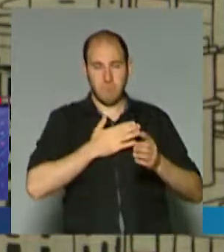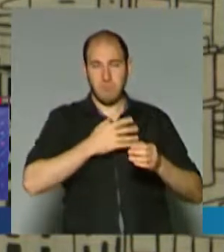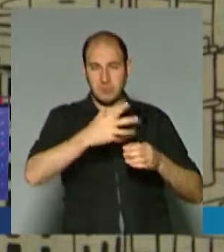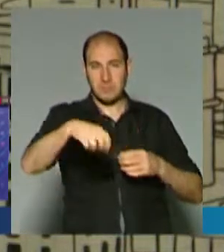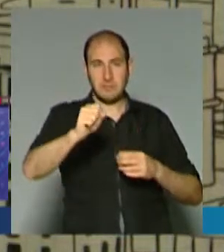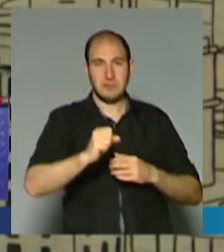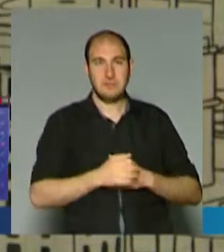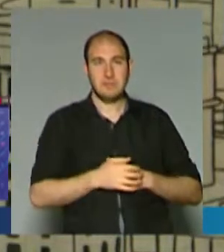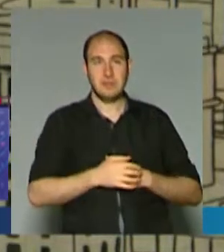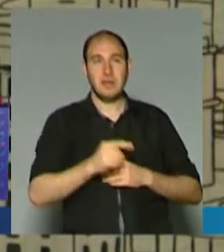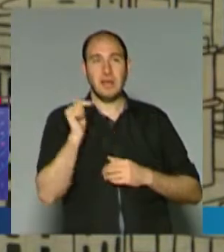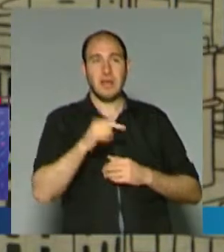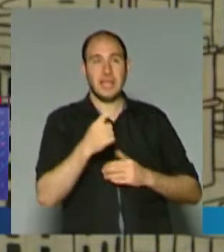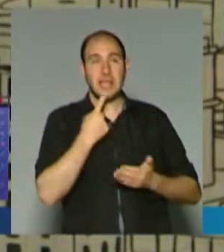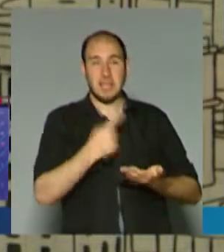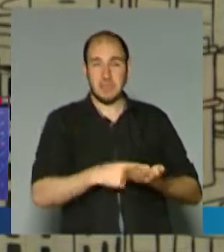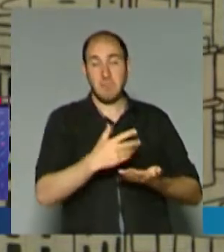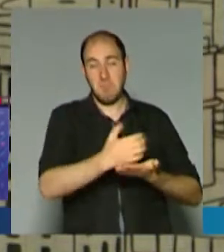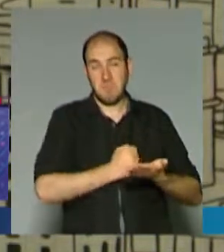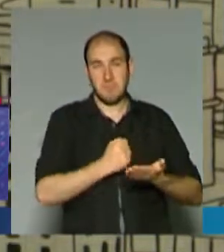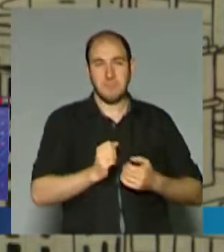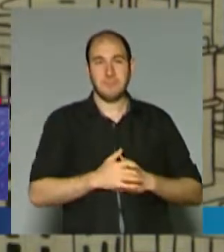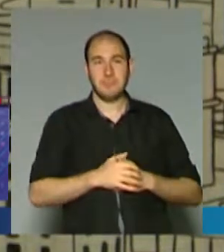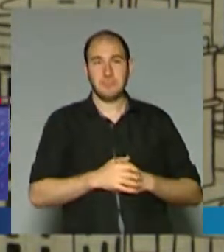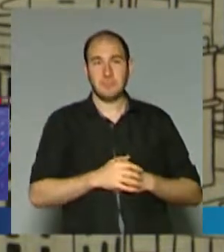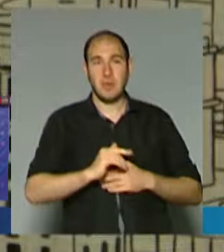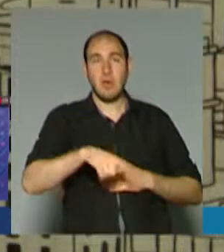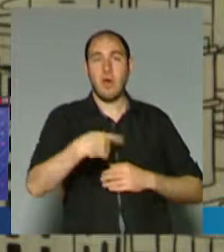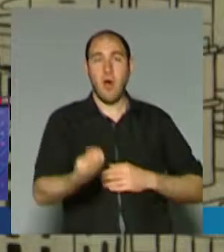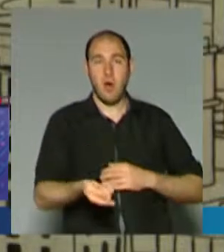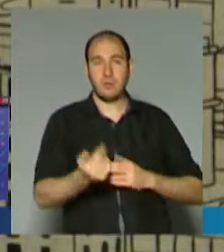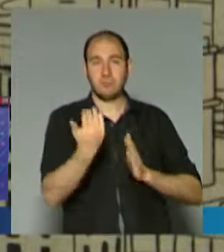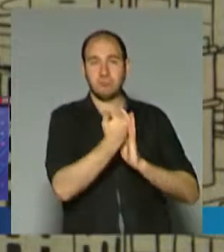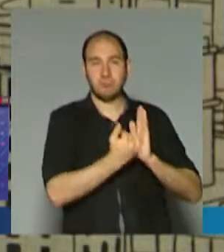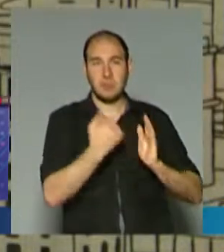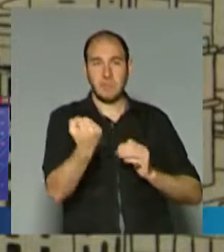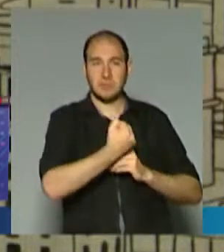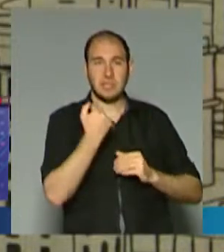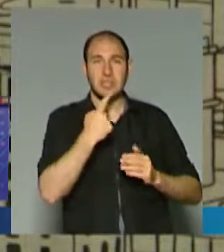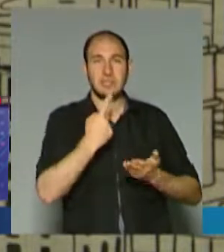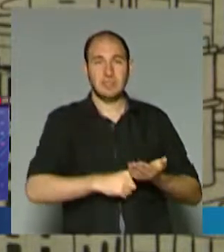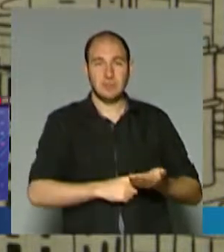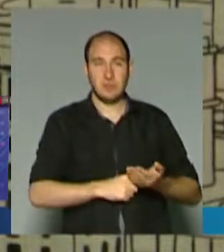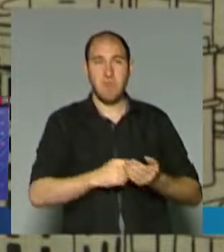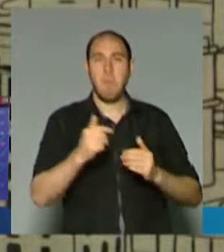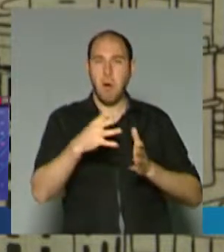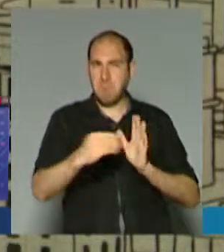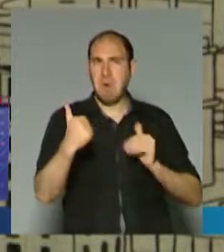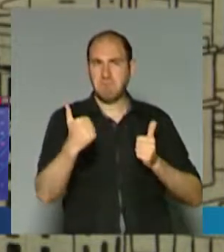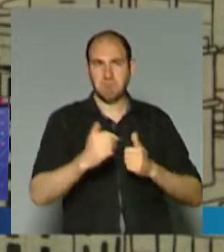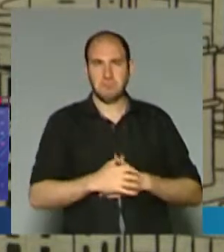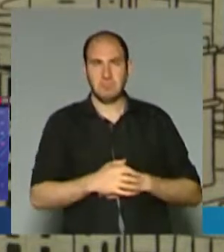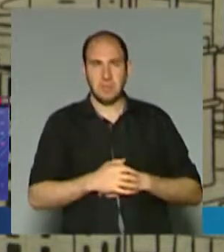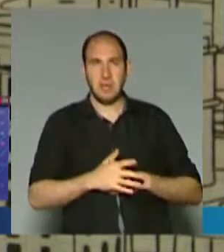Qué bien. ¿Ah? Entonces, es una medida a adoptar, por ejemplo. Claro. Otra característica importante de esta resolución, que es digna de imitar, es